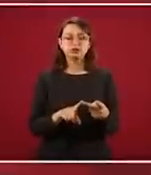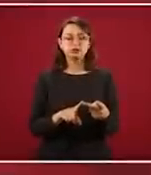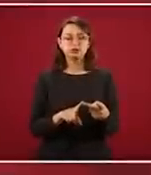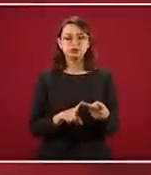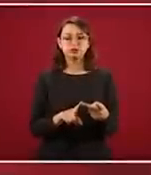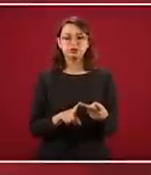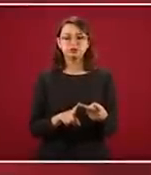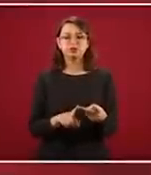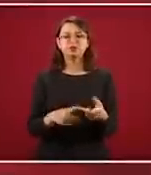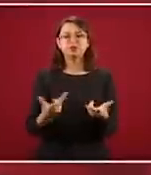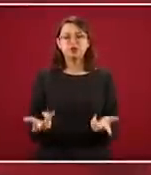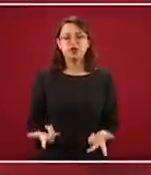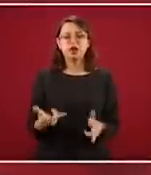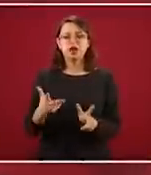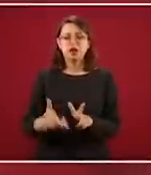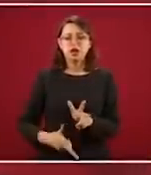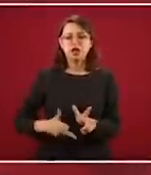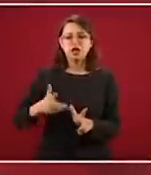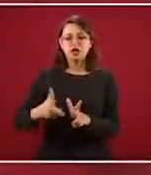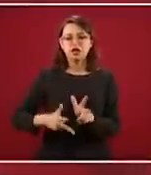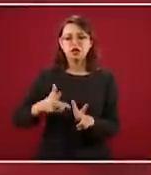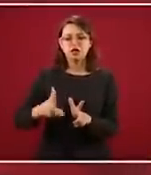de trenes